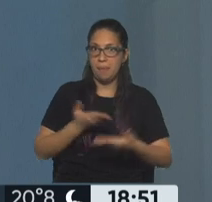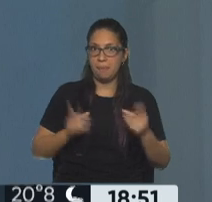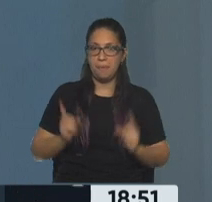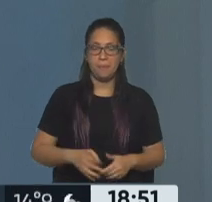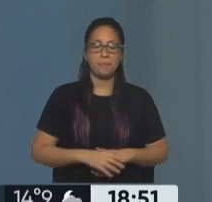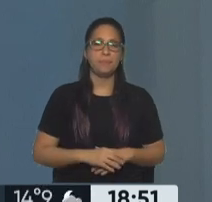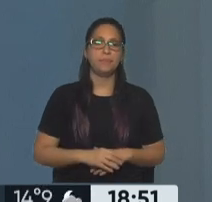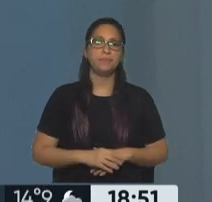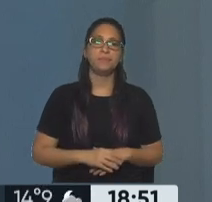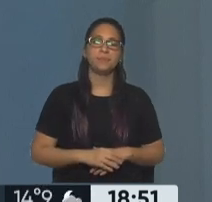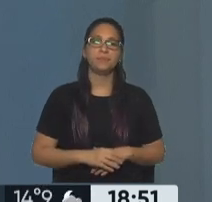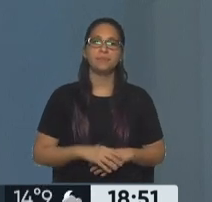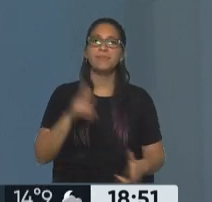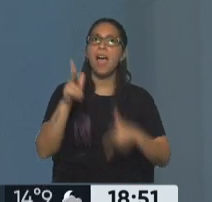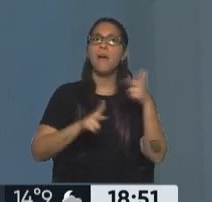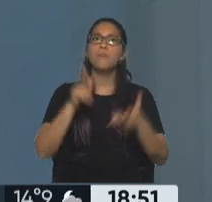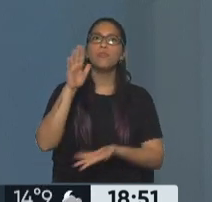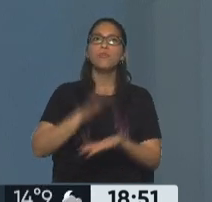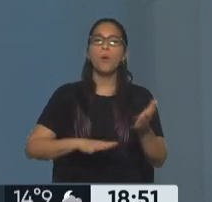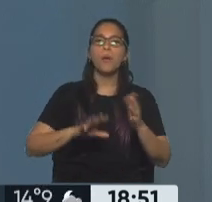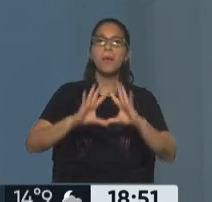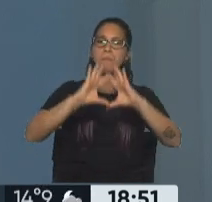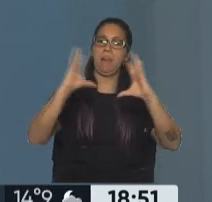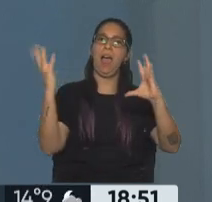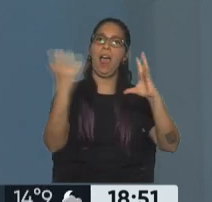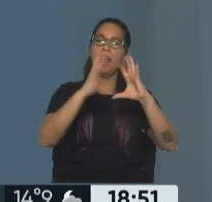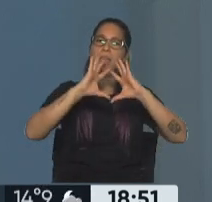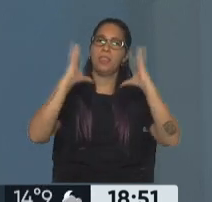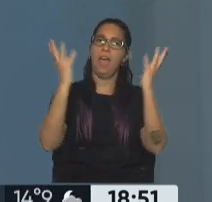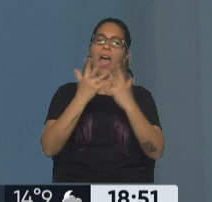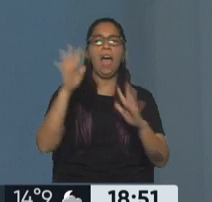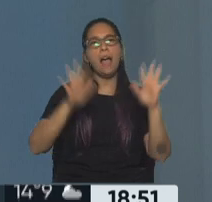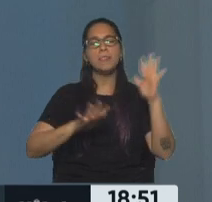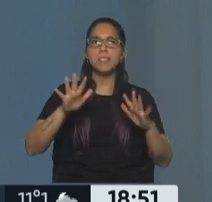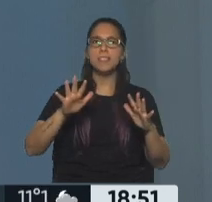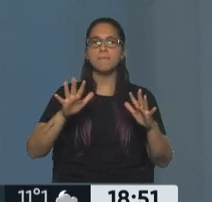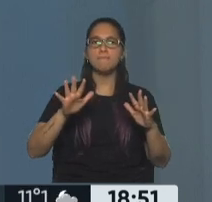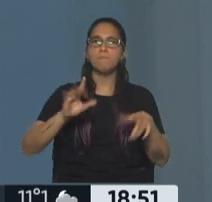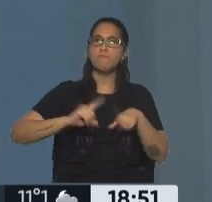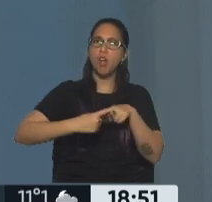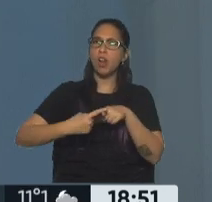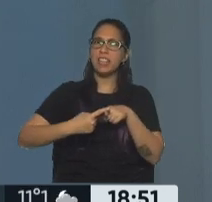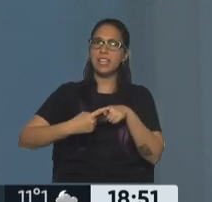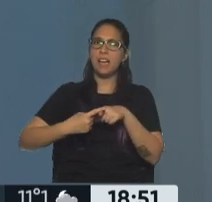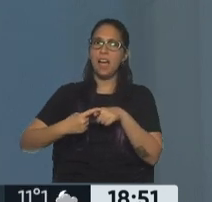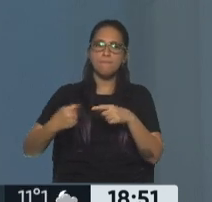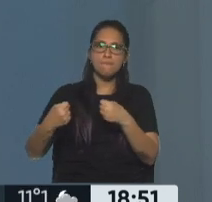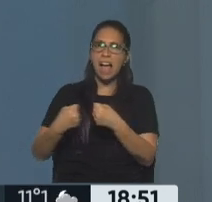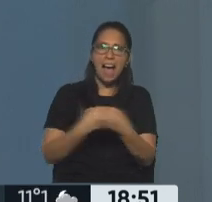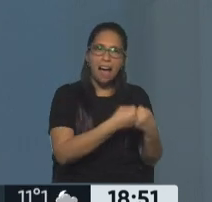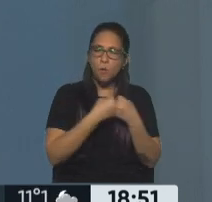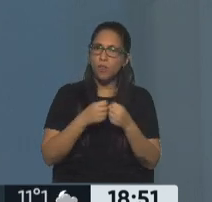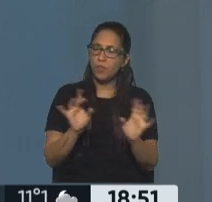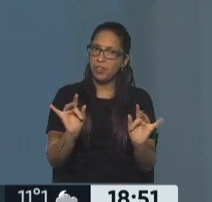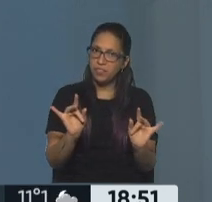hablamos de un planeta que desde la política a veces le cuesta ponerse de acuerdo pero en otros